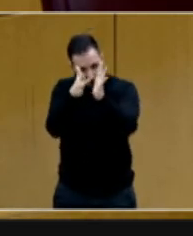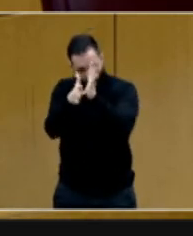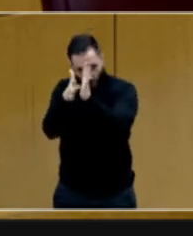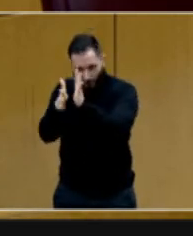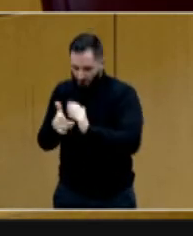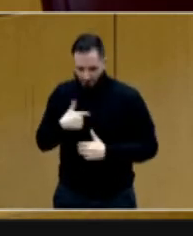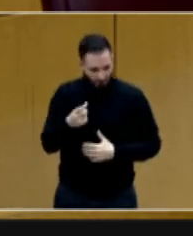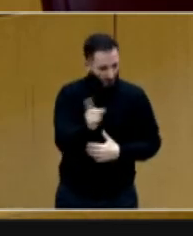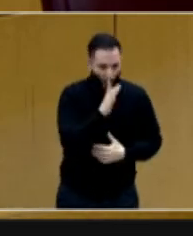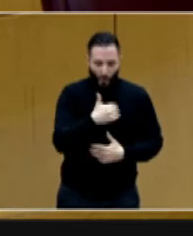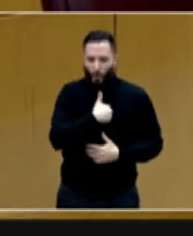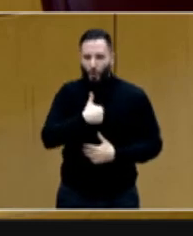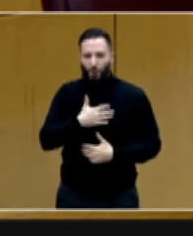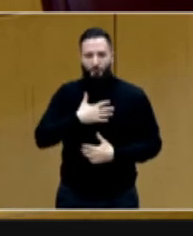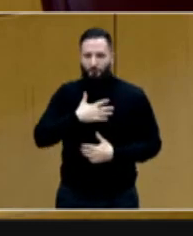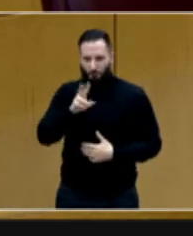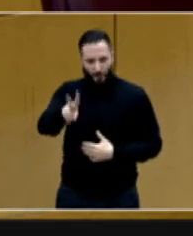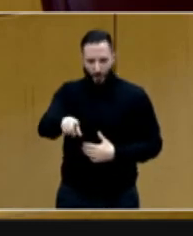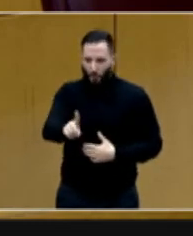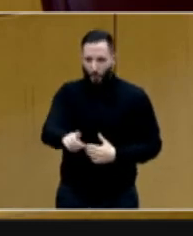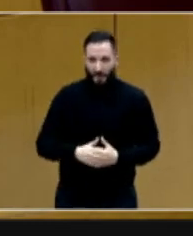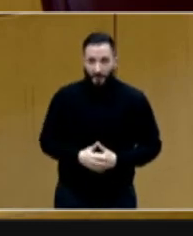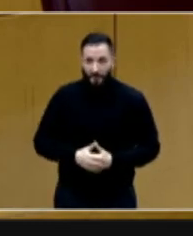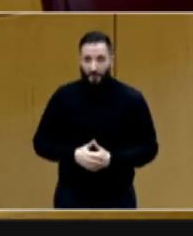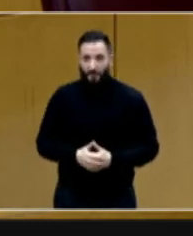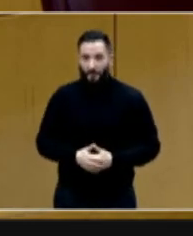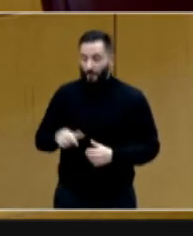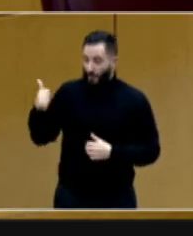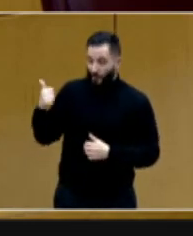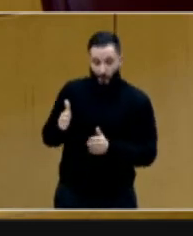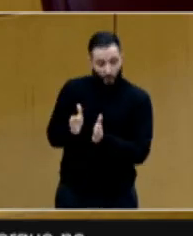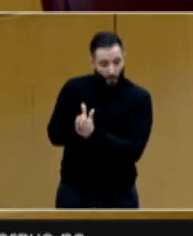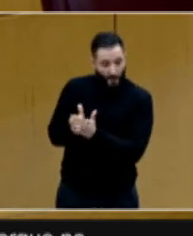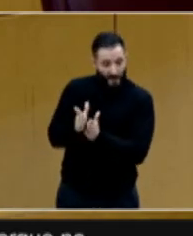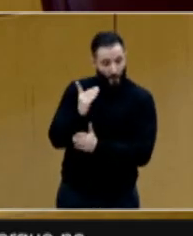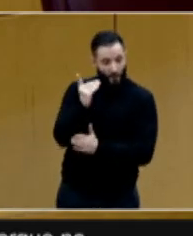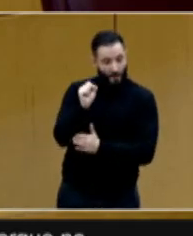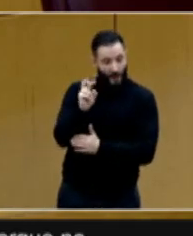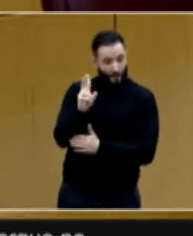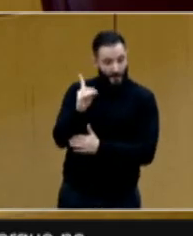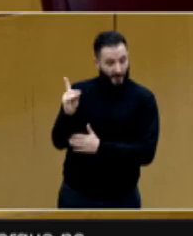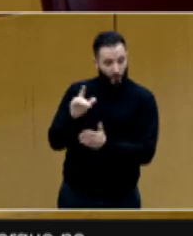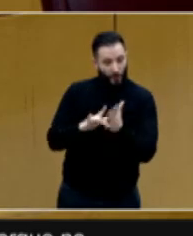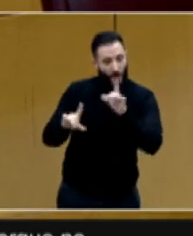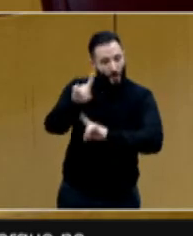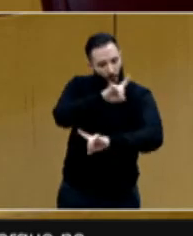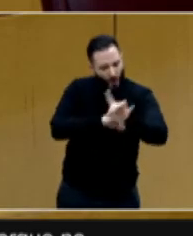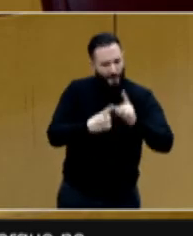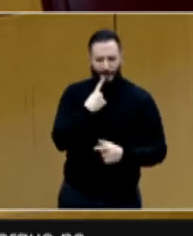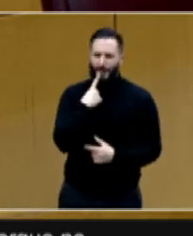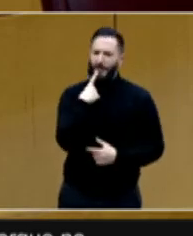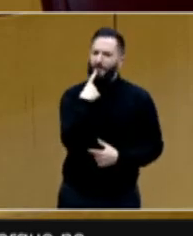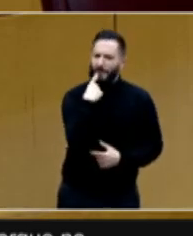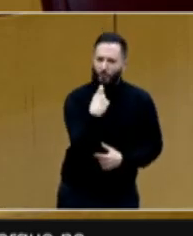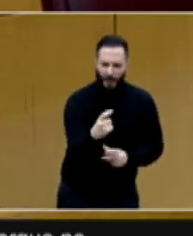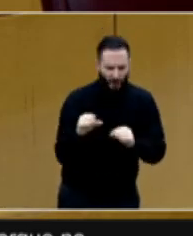es mi papel ni el momento si no habla de Daniel nos puede contar sus propias dificultades porque la ha participado en no sé si son